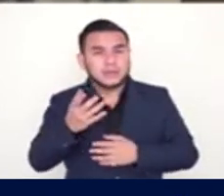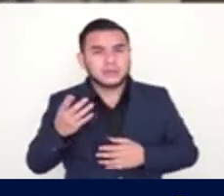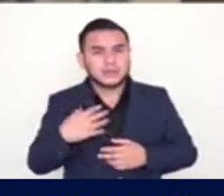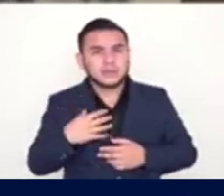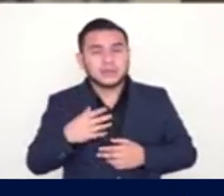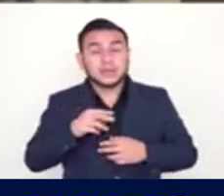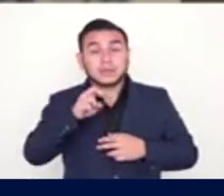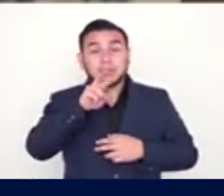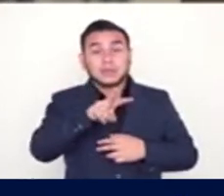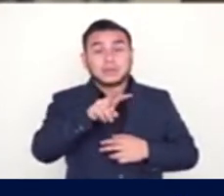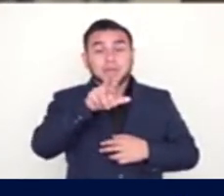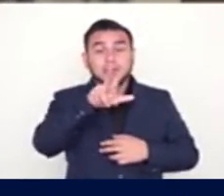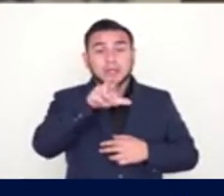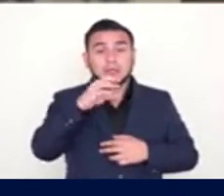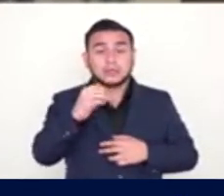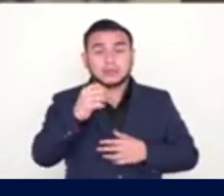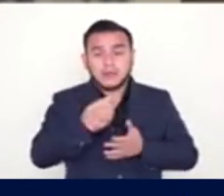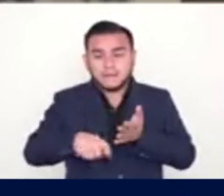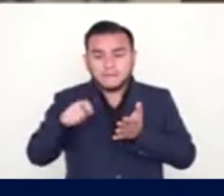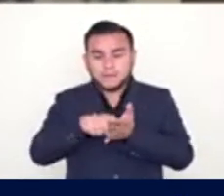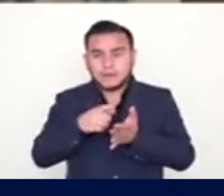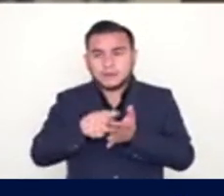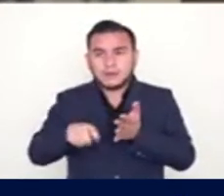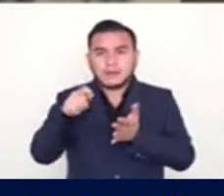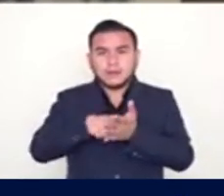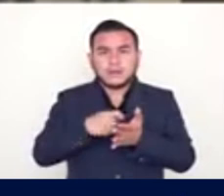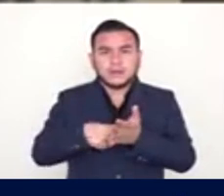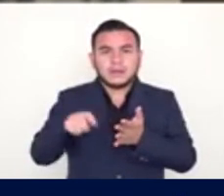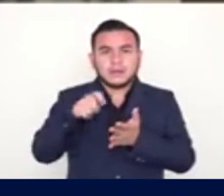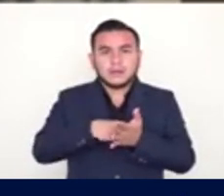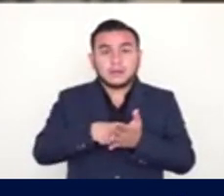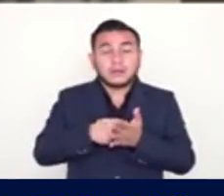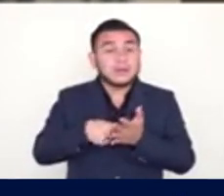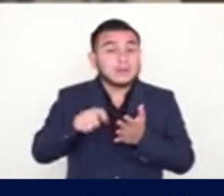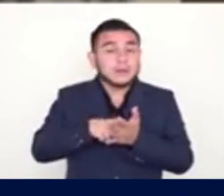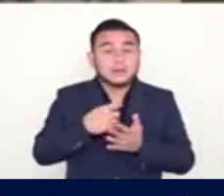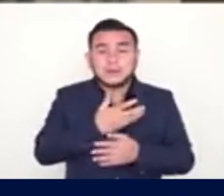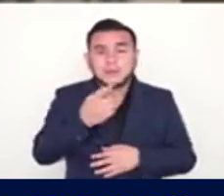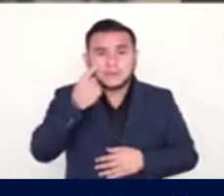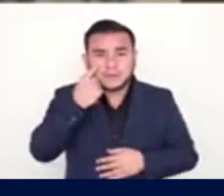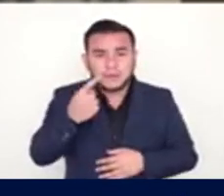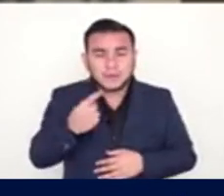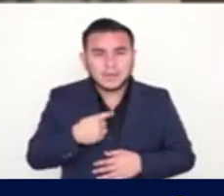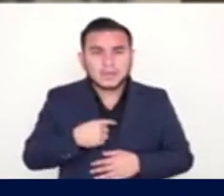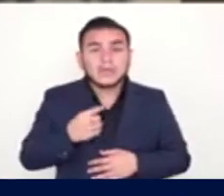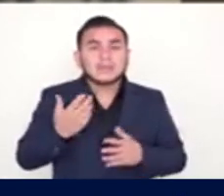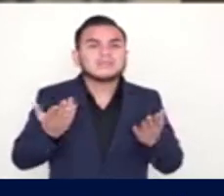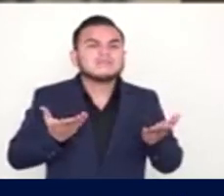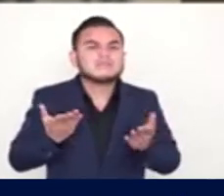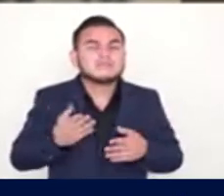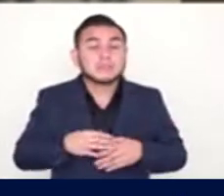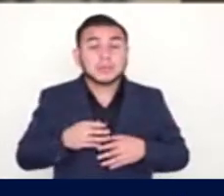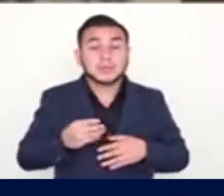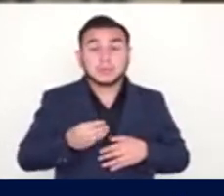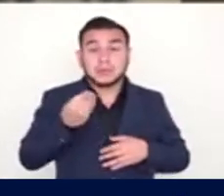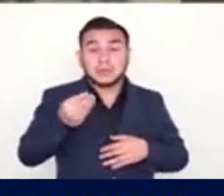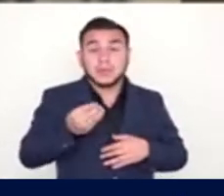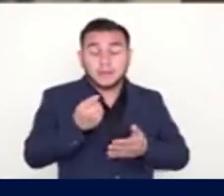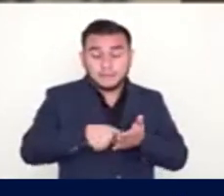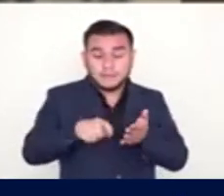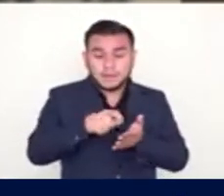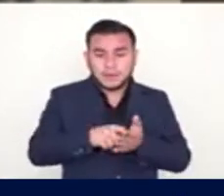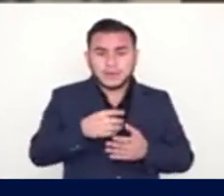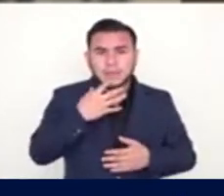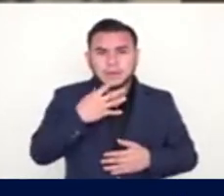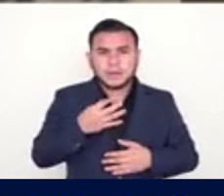los 230 cartas que va a firmar en el día y le dicen, mira, aquí está, esto mandan los lobistas, ¿verdad?, entre ellos George Soros, y le dicen, vaya, vamos a firmar esto y